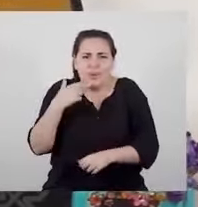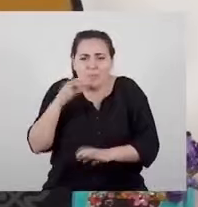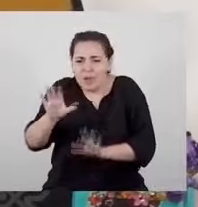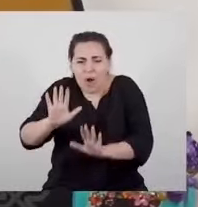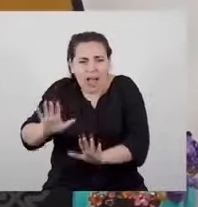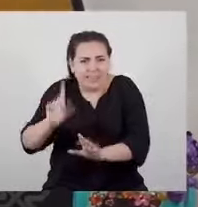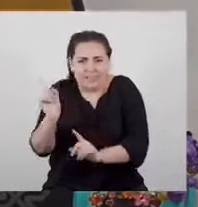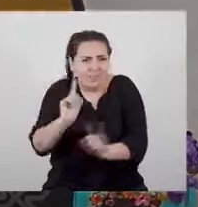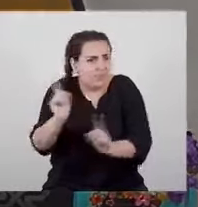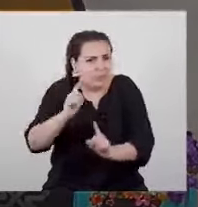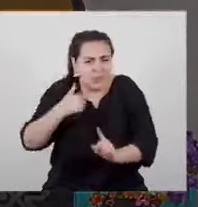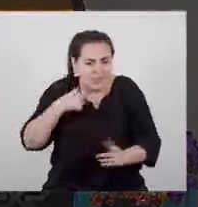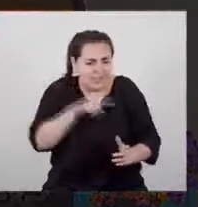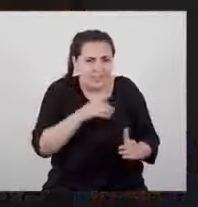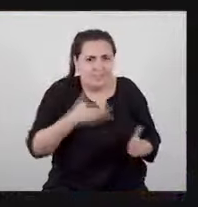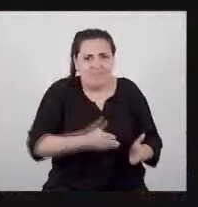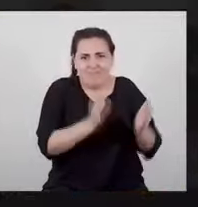vi